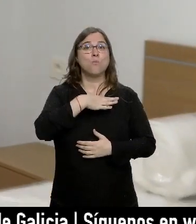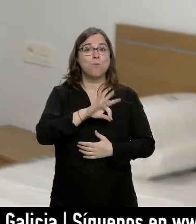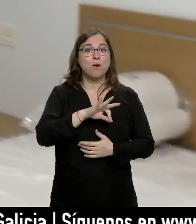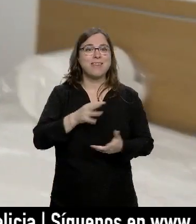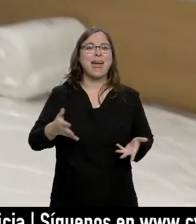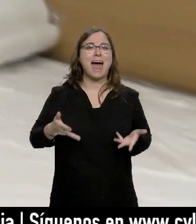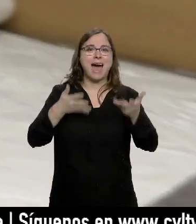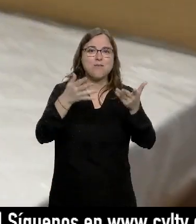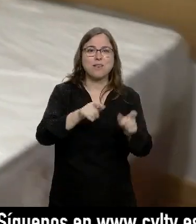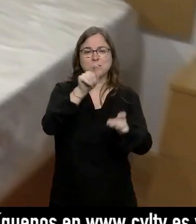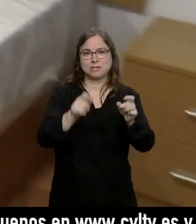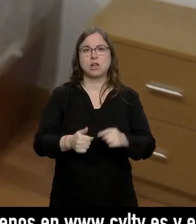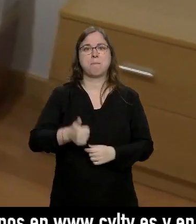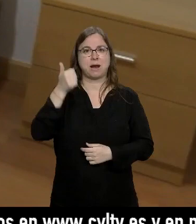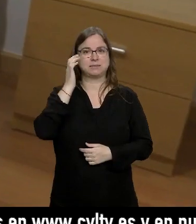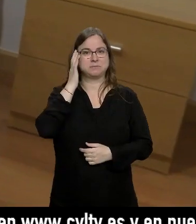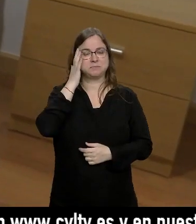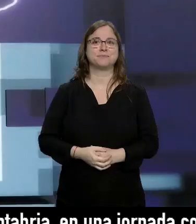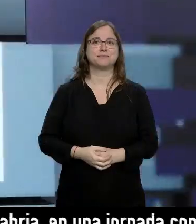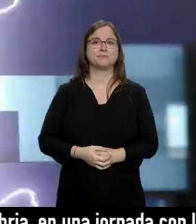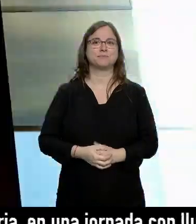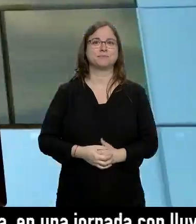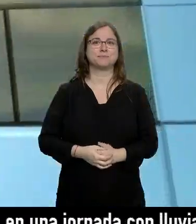ayudar a más personas ha crecido.